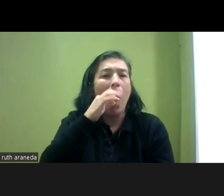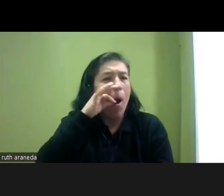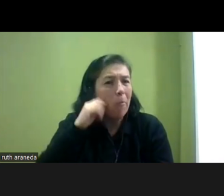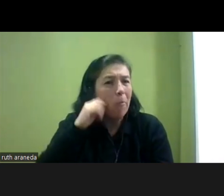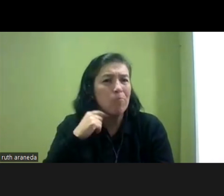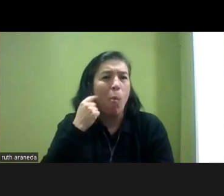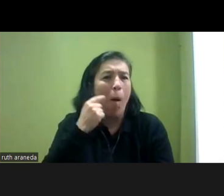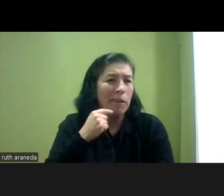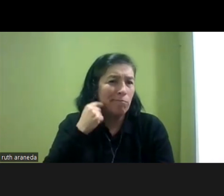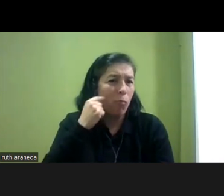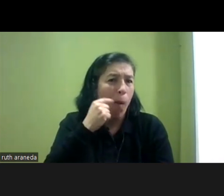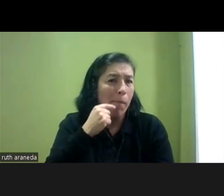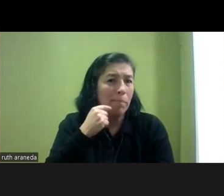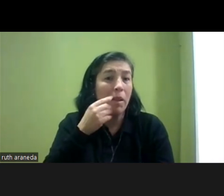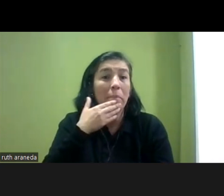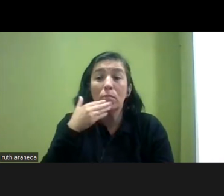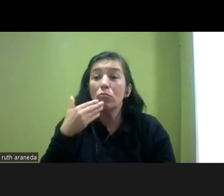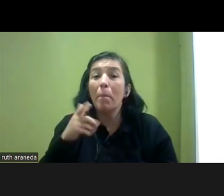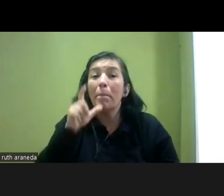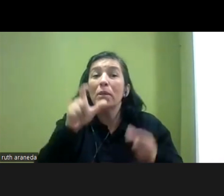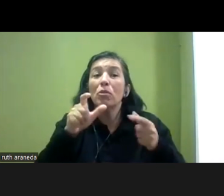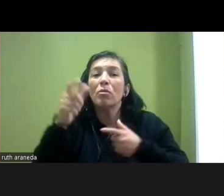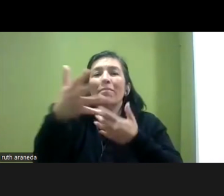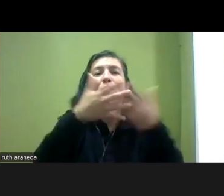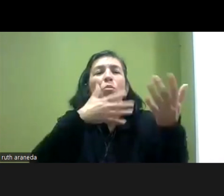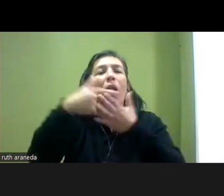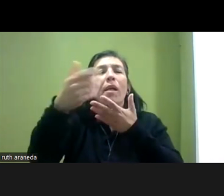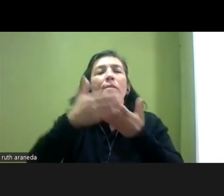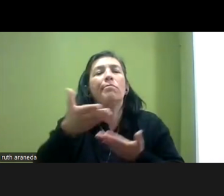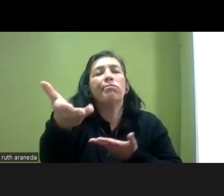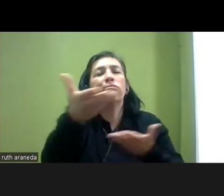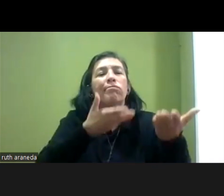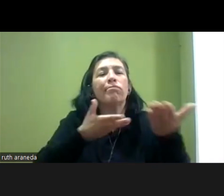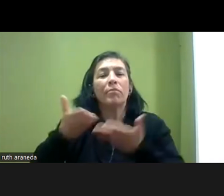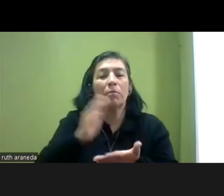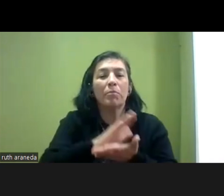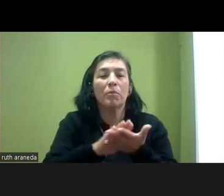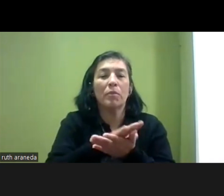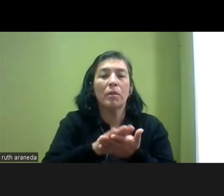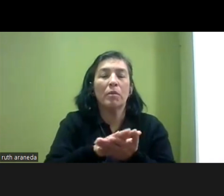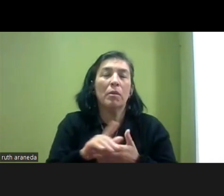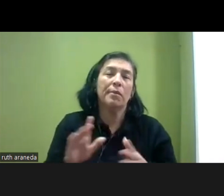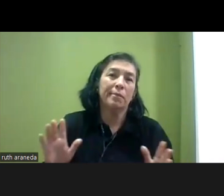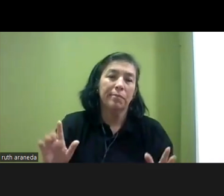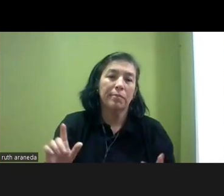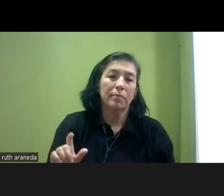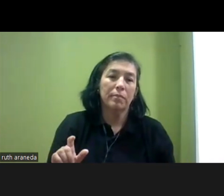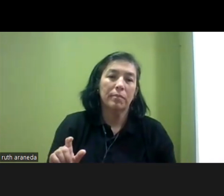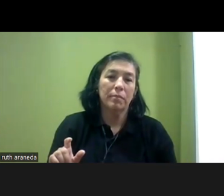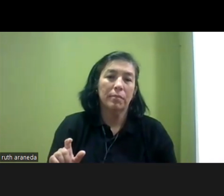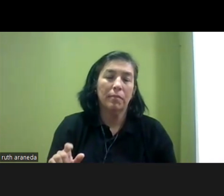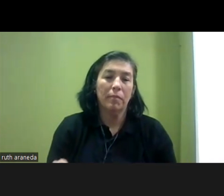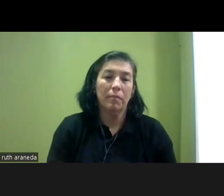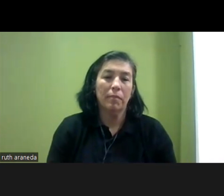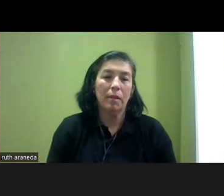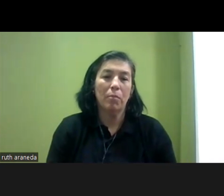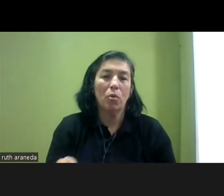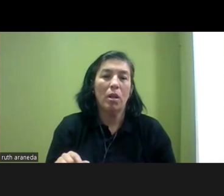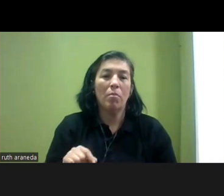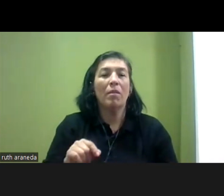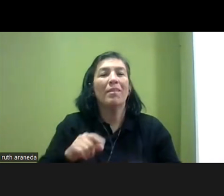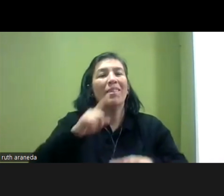mismo tiempo compartir con la naturaleza, es decir, ya sea porque se esparce sobre